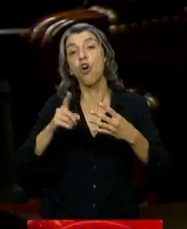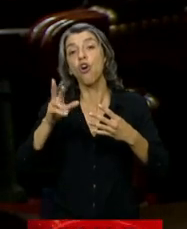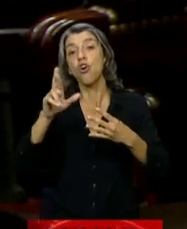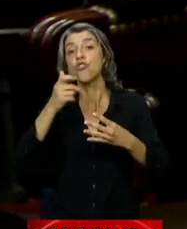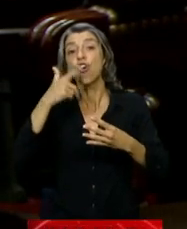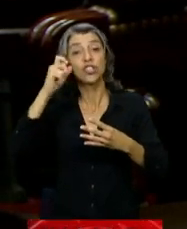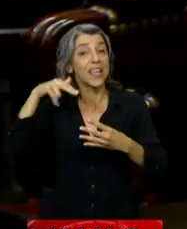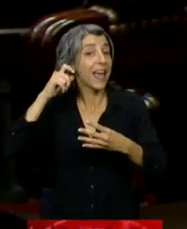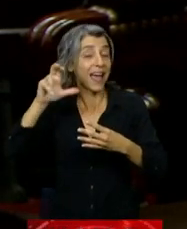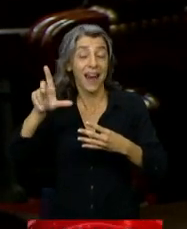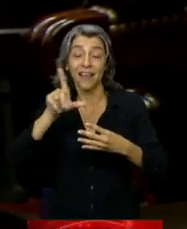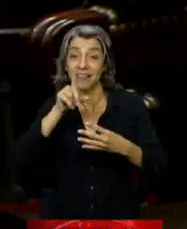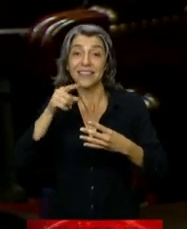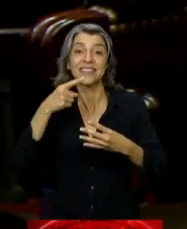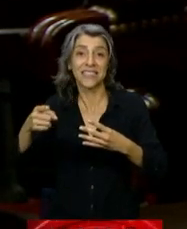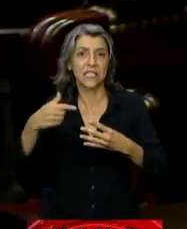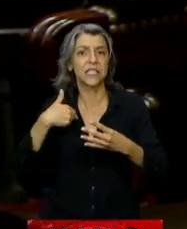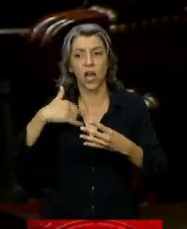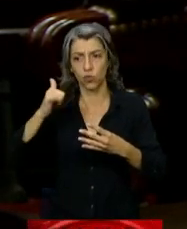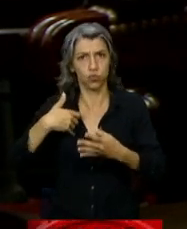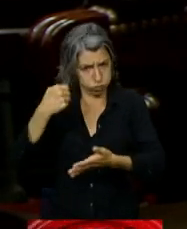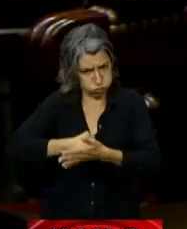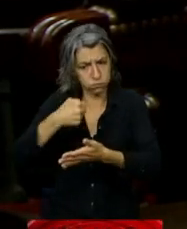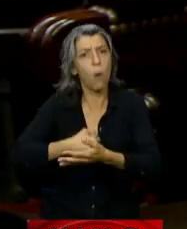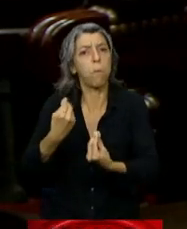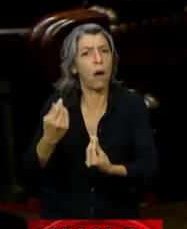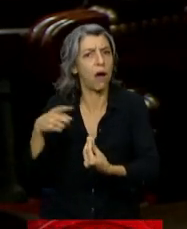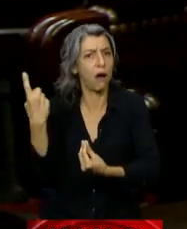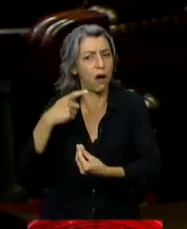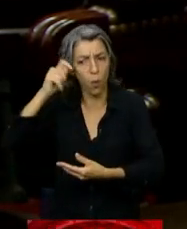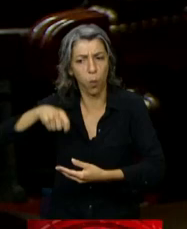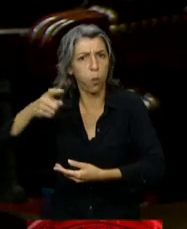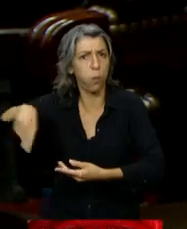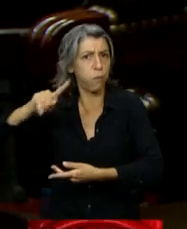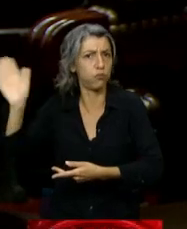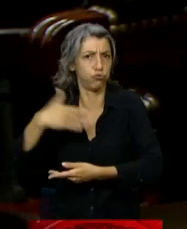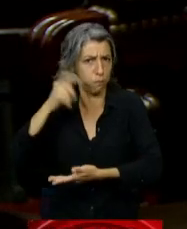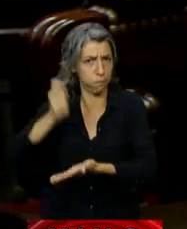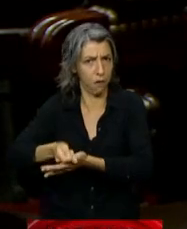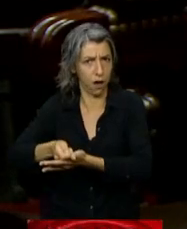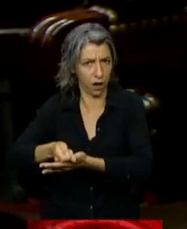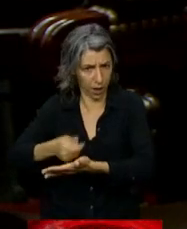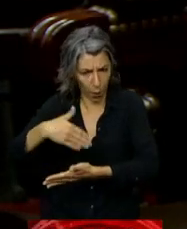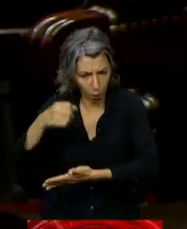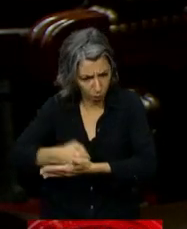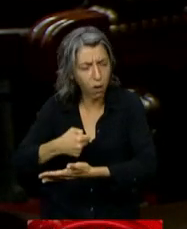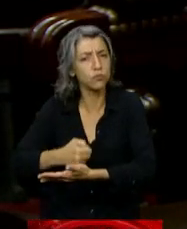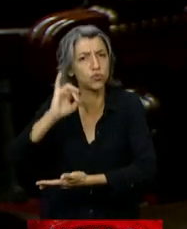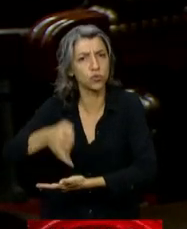él iba a militar que los jueces pagaran impuesto a las ganancias. Ahora,